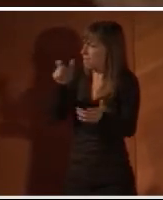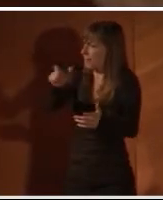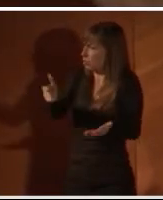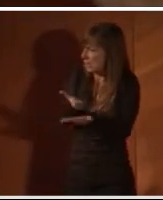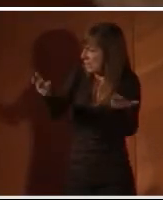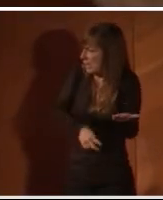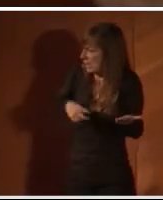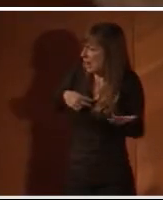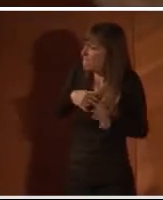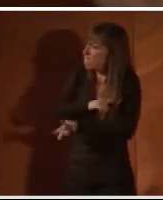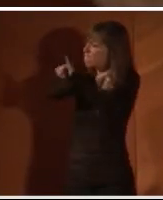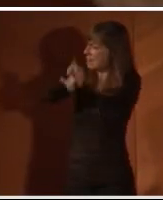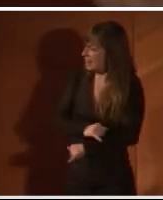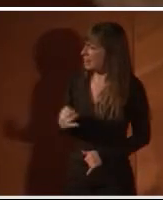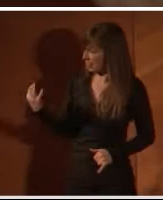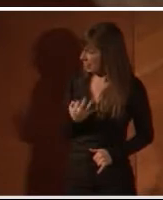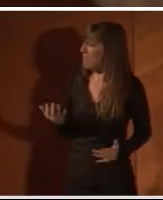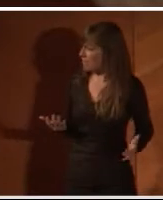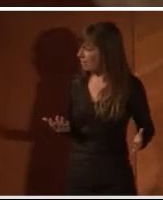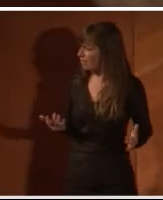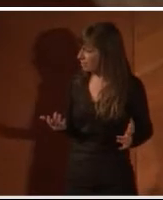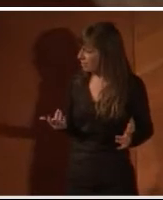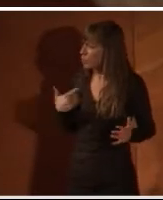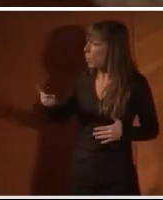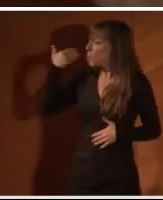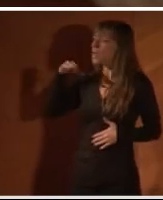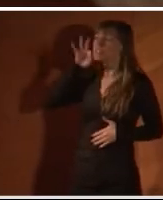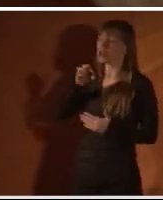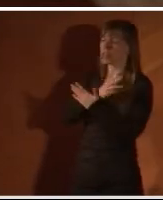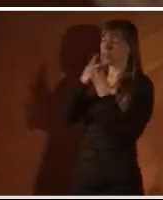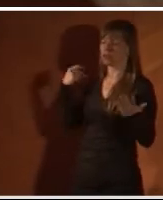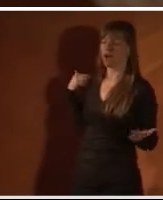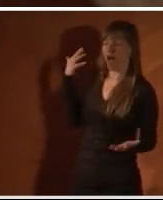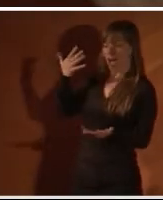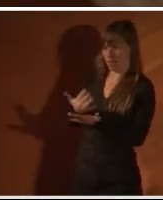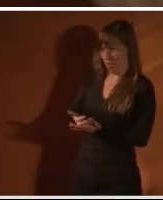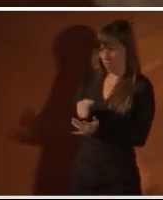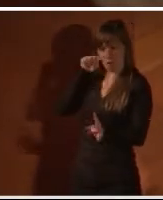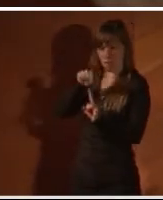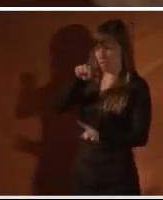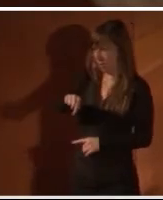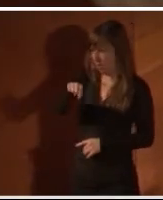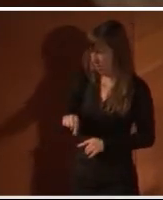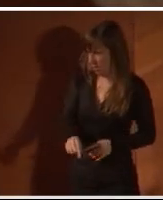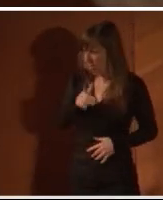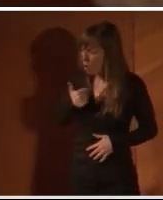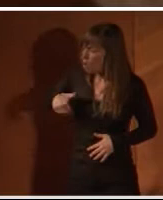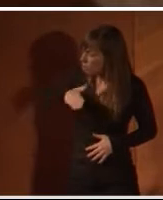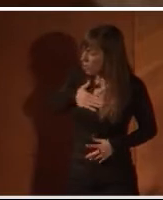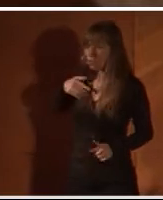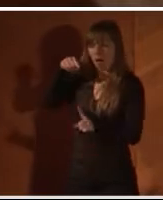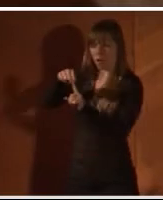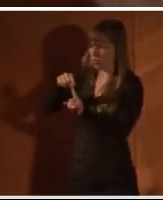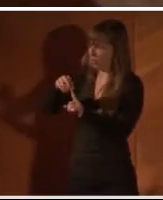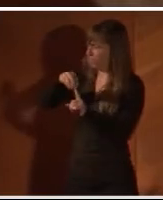pueda permitir un marco en el que la felicidad individual sea posible. Todo esto tiene mucho que ver con nuestro afán de hacer un